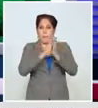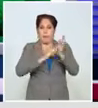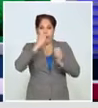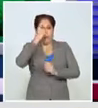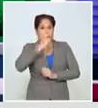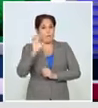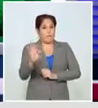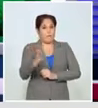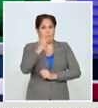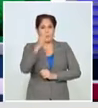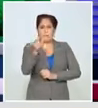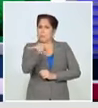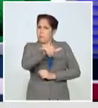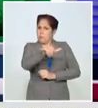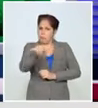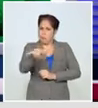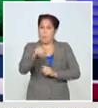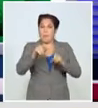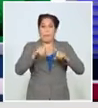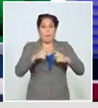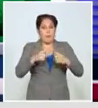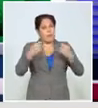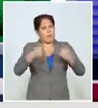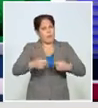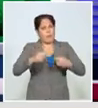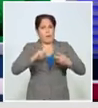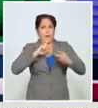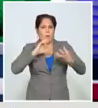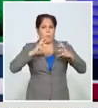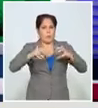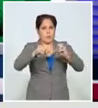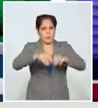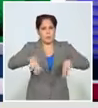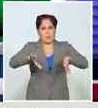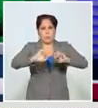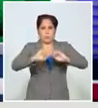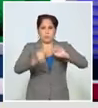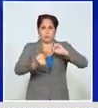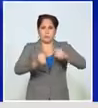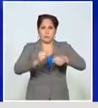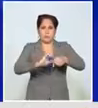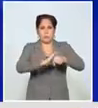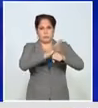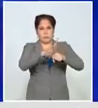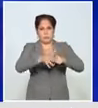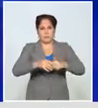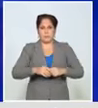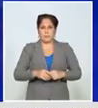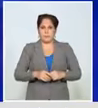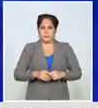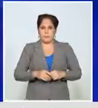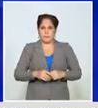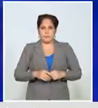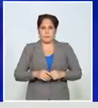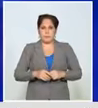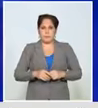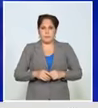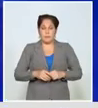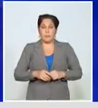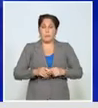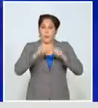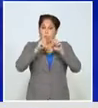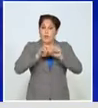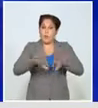Francia, pero de verdad que es muy complejo el control de esta pandemia. Estamos hablando de un virus